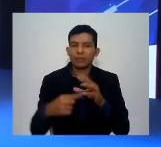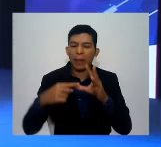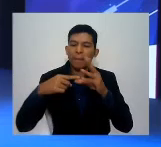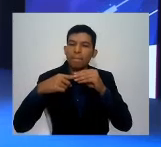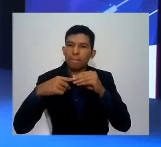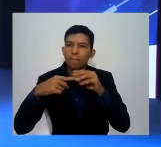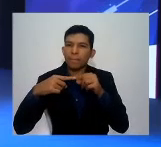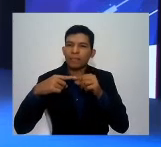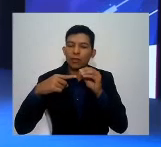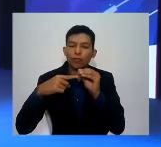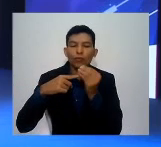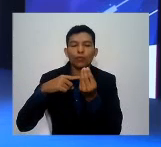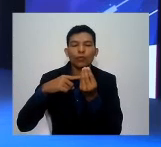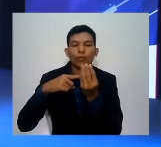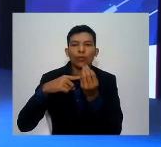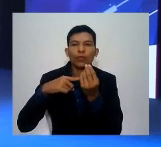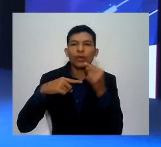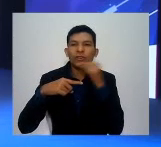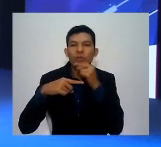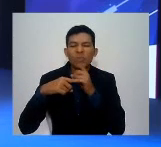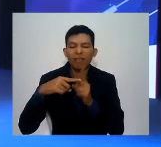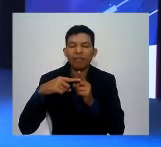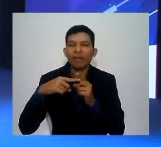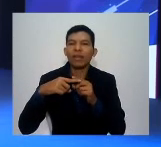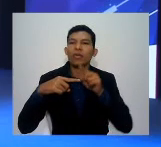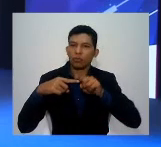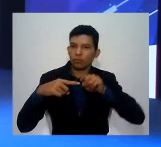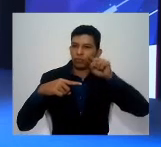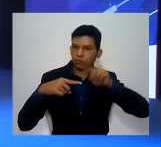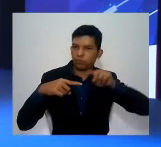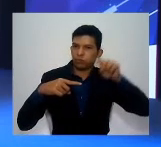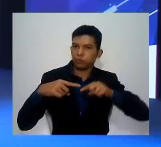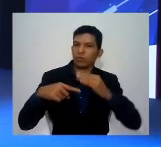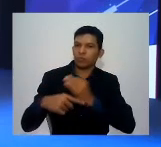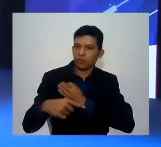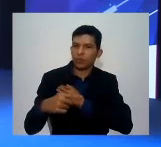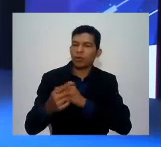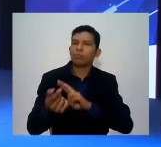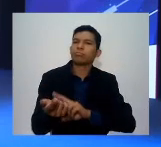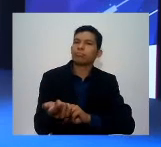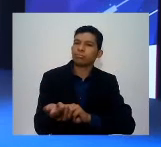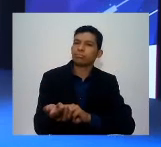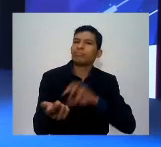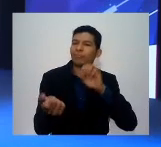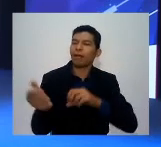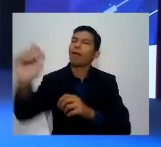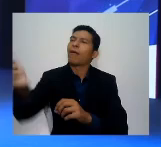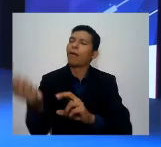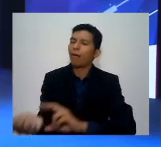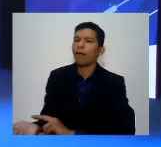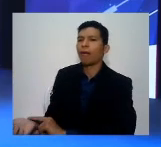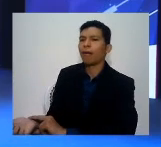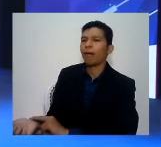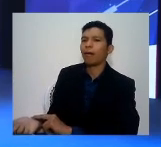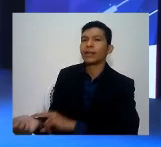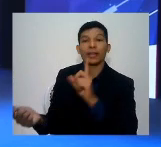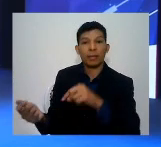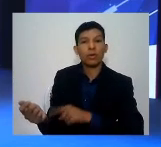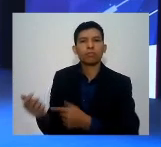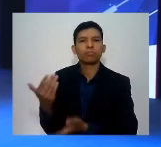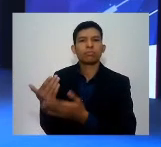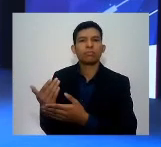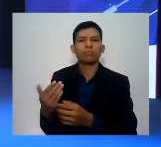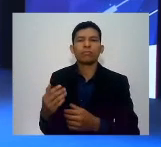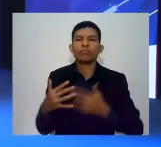dispositivo de control. ¿Listo? Este envía las señales a la nube a través del celular y hay